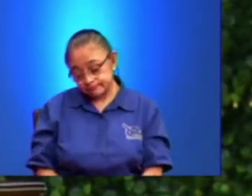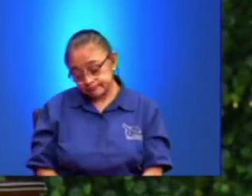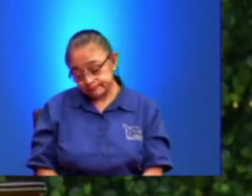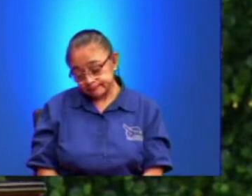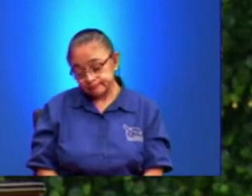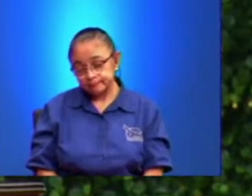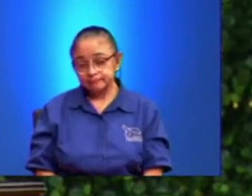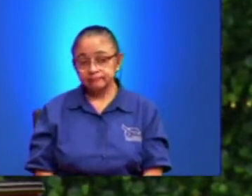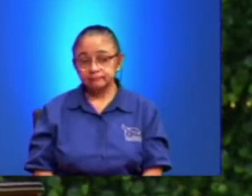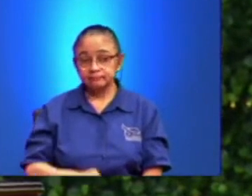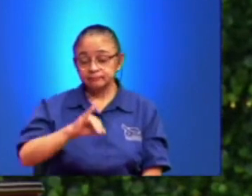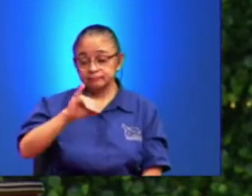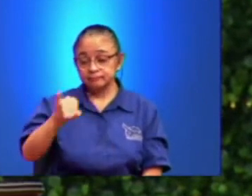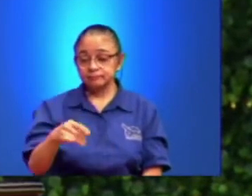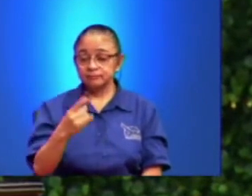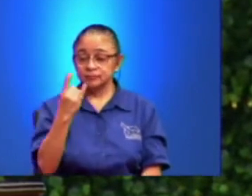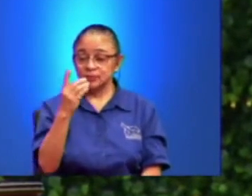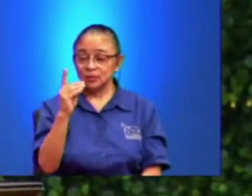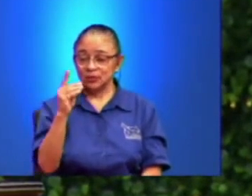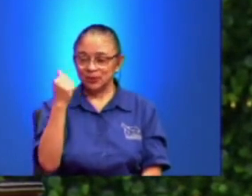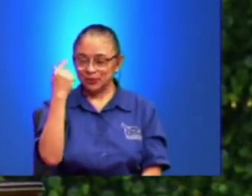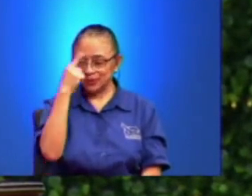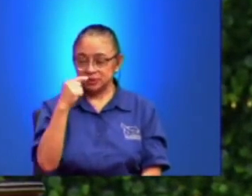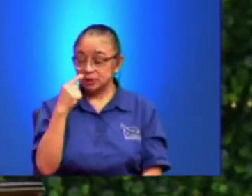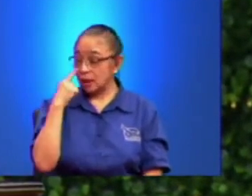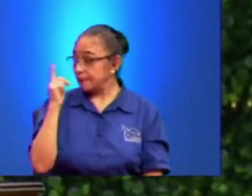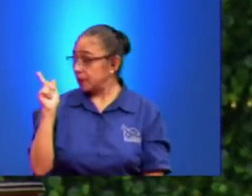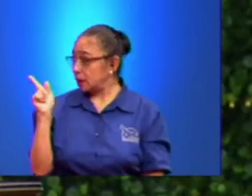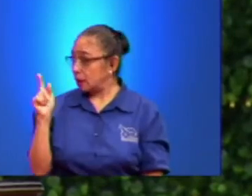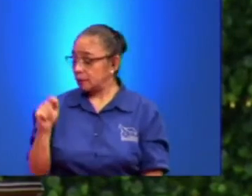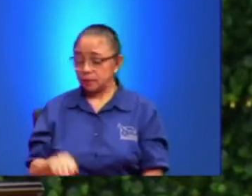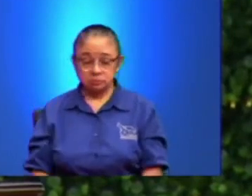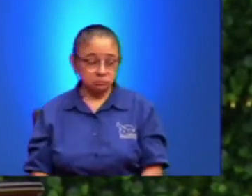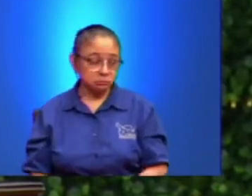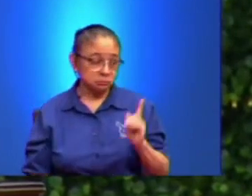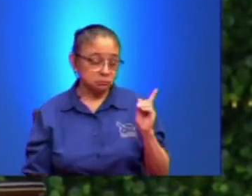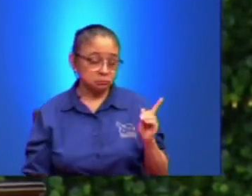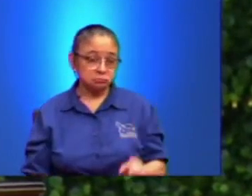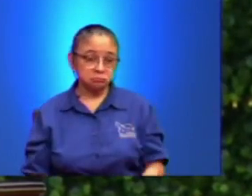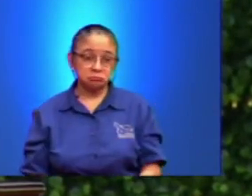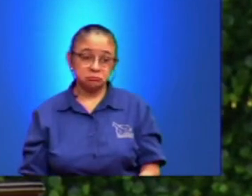cuida su mirada mira para él